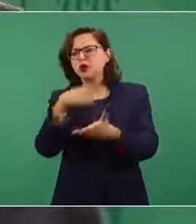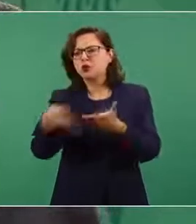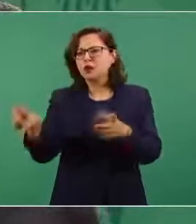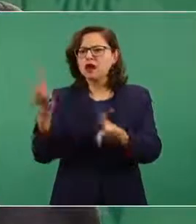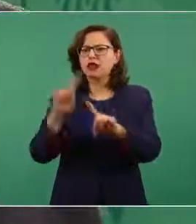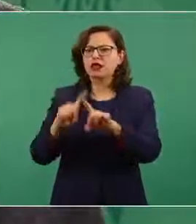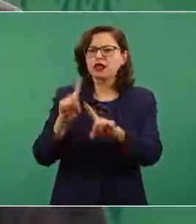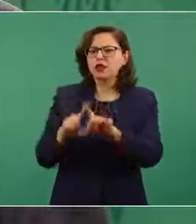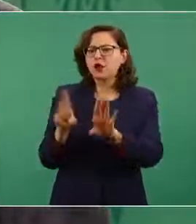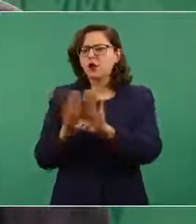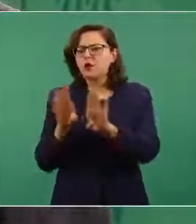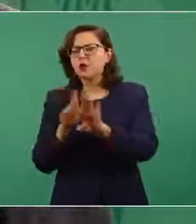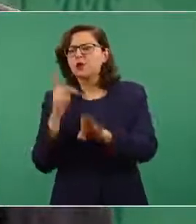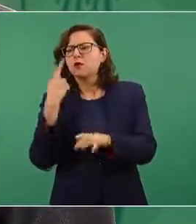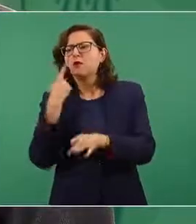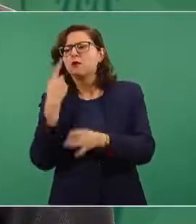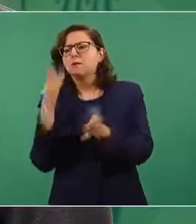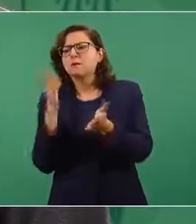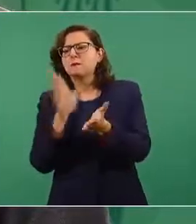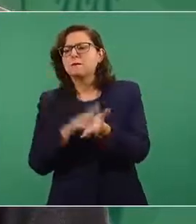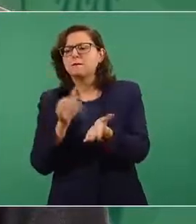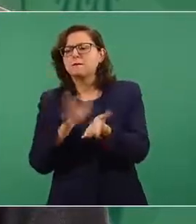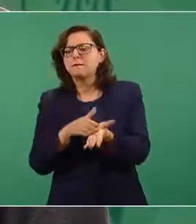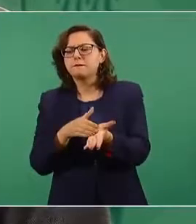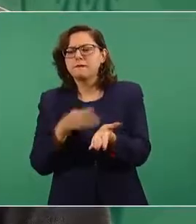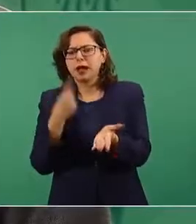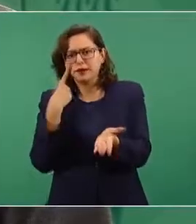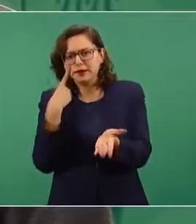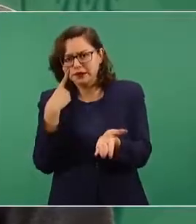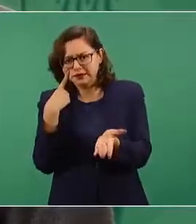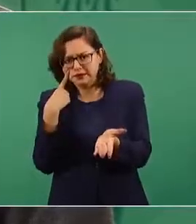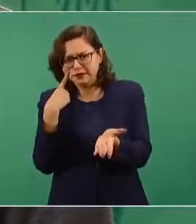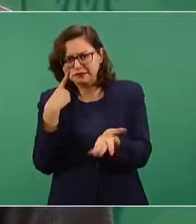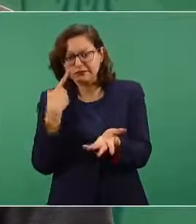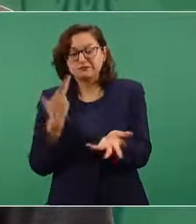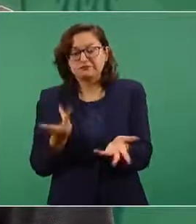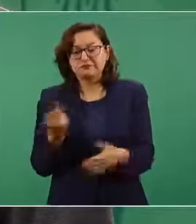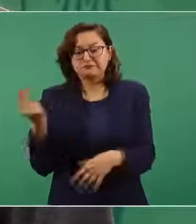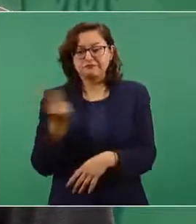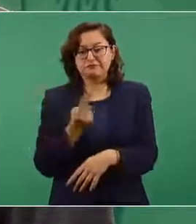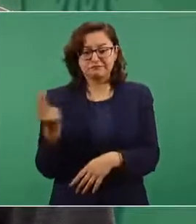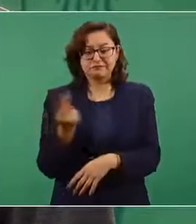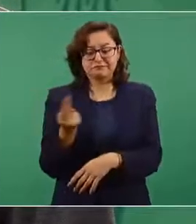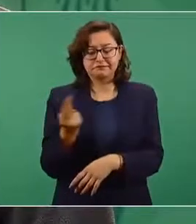Tienen que mostrar los propietarios sus escrituras,